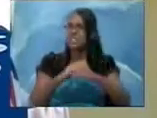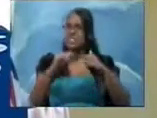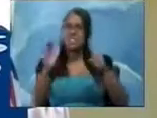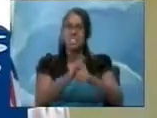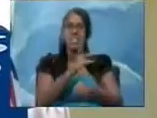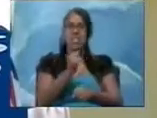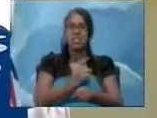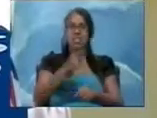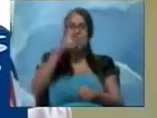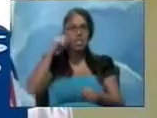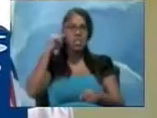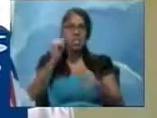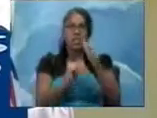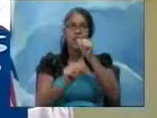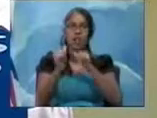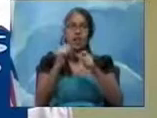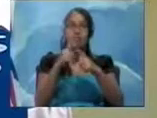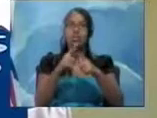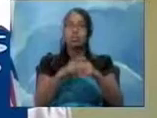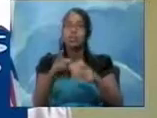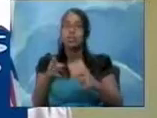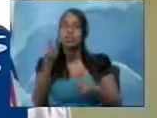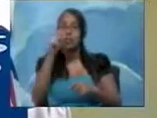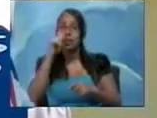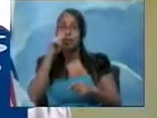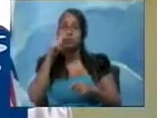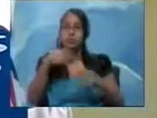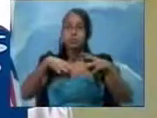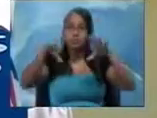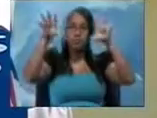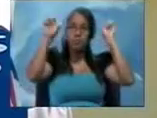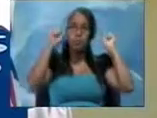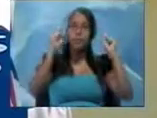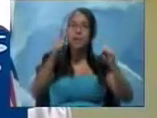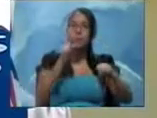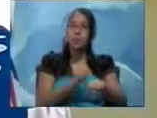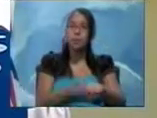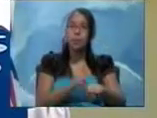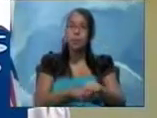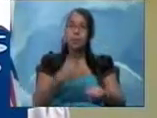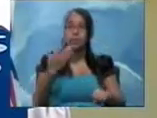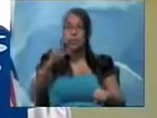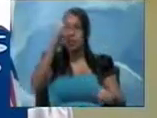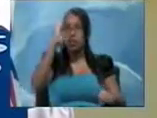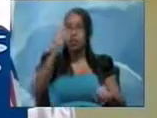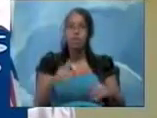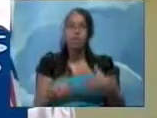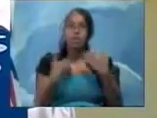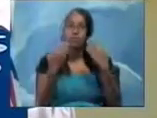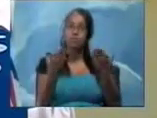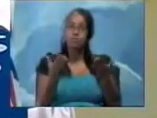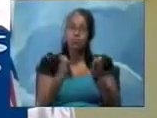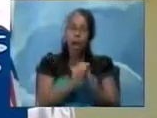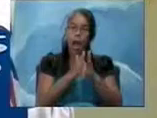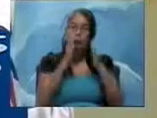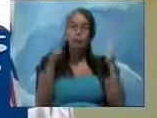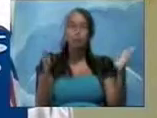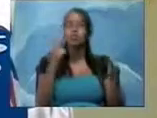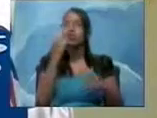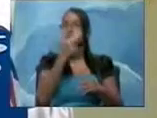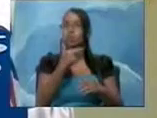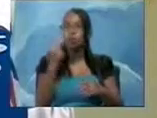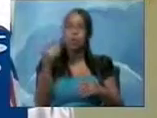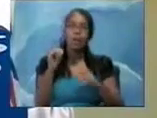vino de mostos entonces Pedro entendiendo la oportunidad que Dios le entregó abrió su boca y